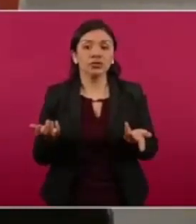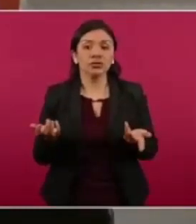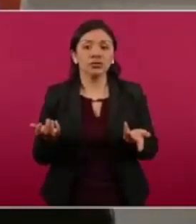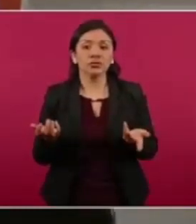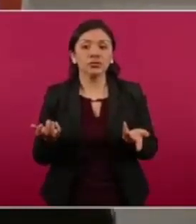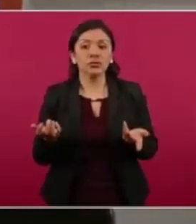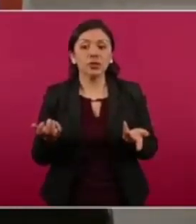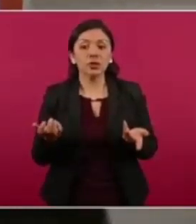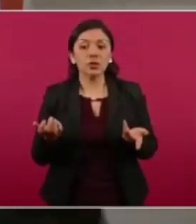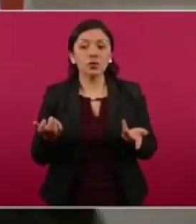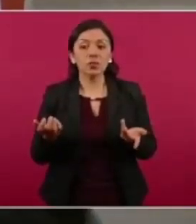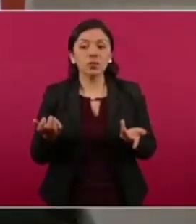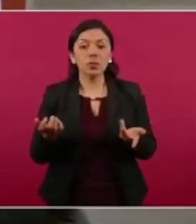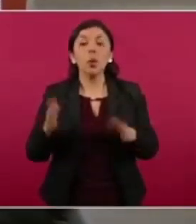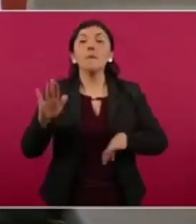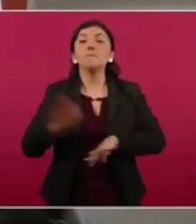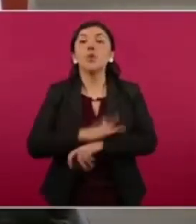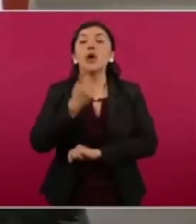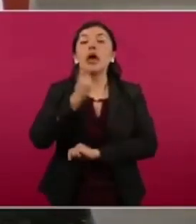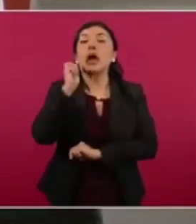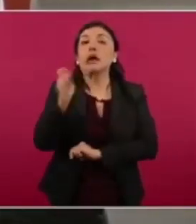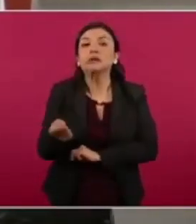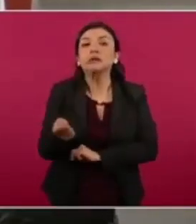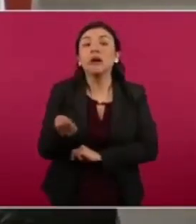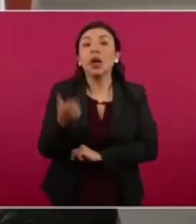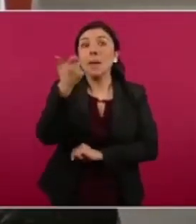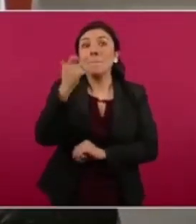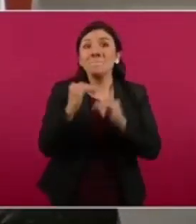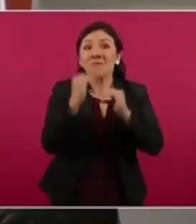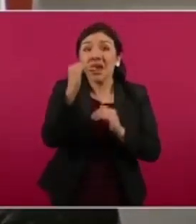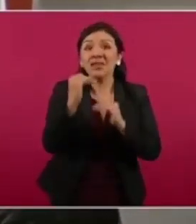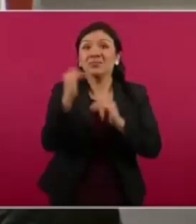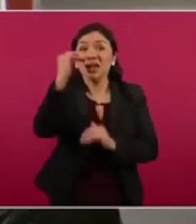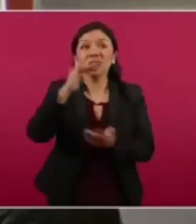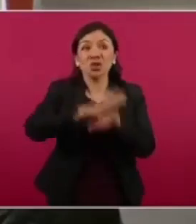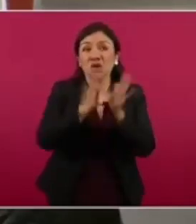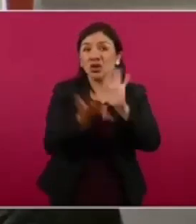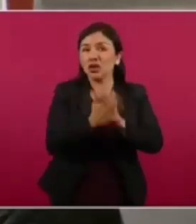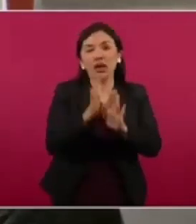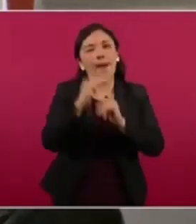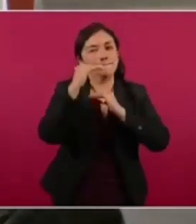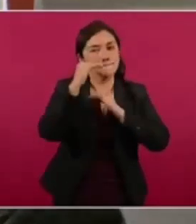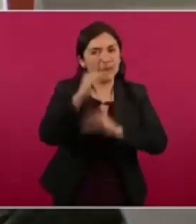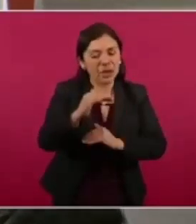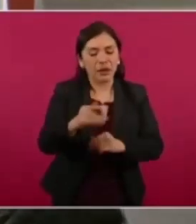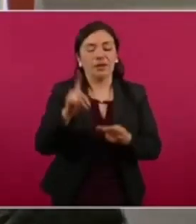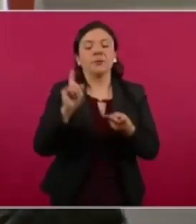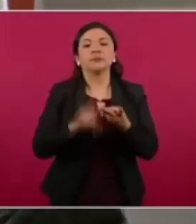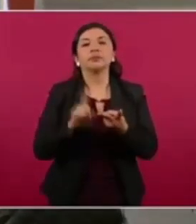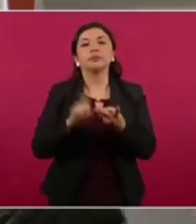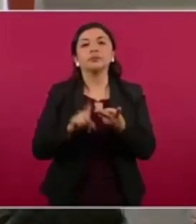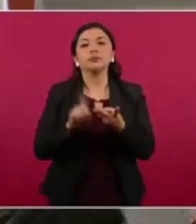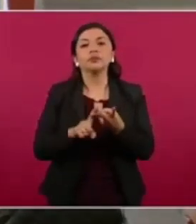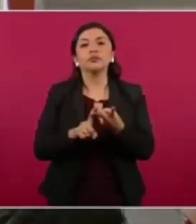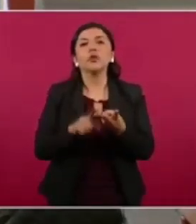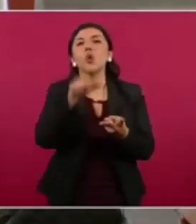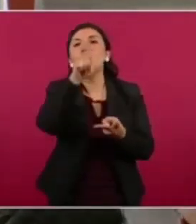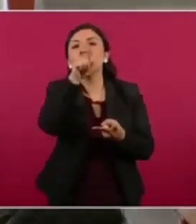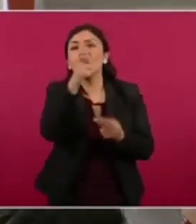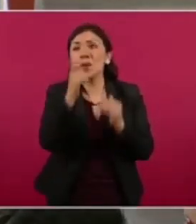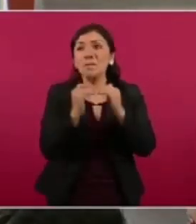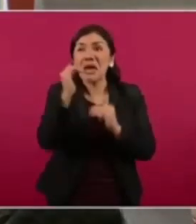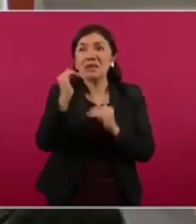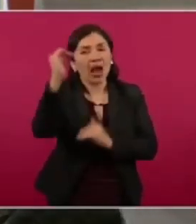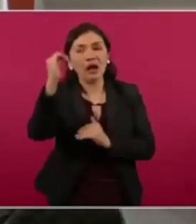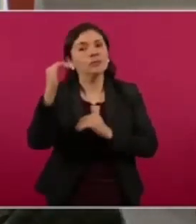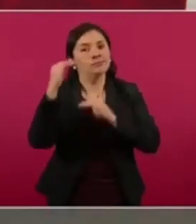porque es que ya no sigue aumentando el precio de la tortilla y del pollo y del